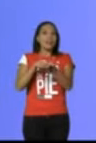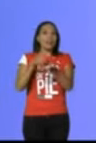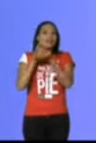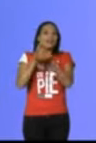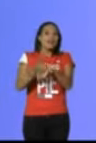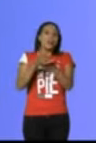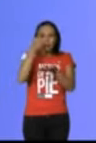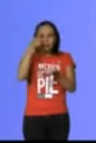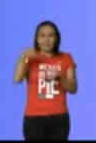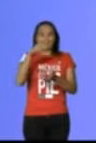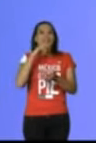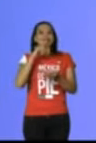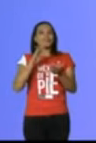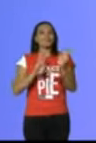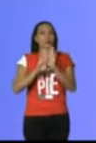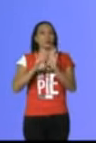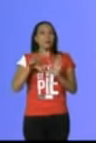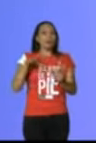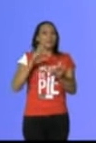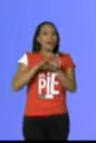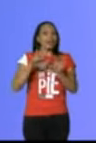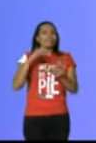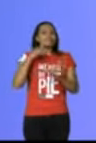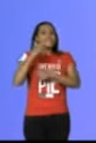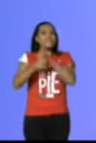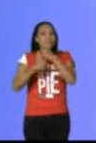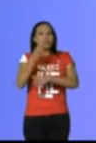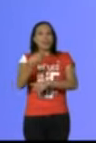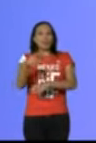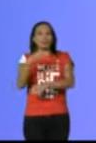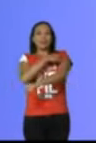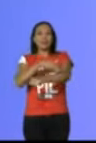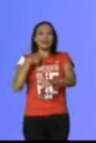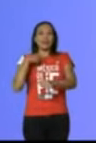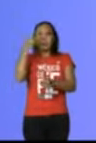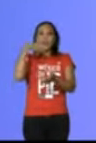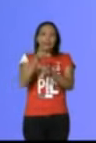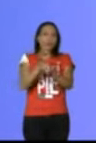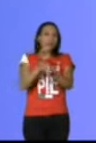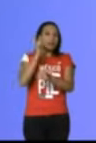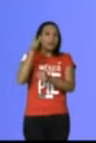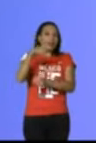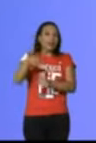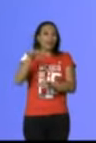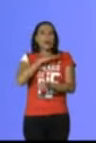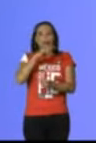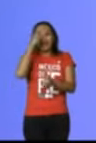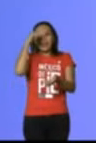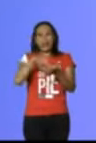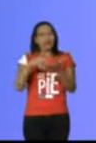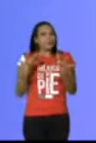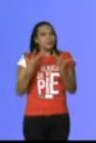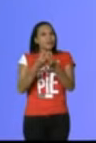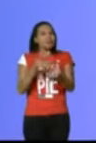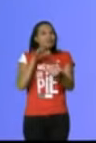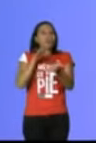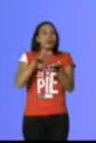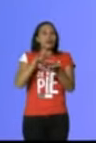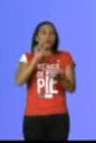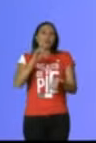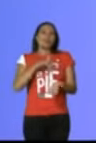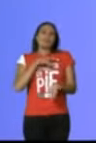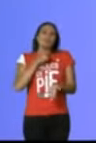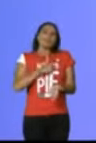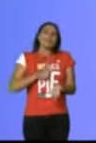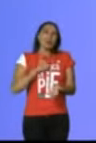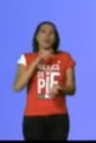superarse, en sus familias. Hoy los invito a ustedes a que creamos juntos, a que nos sumemos a esta causa. No por lástima o